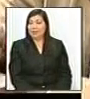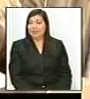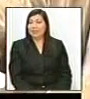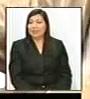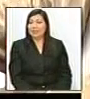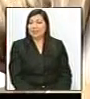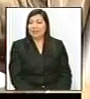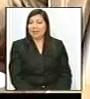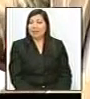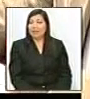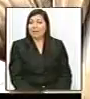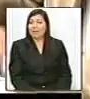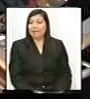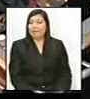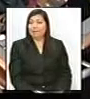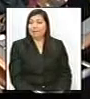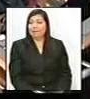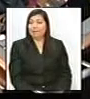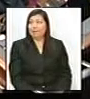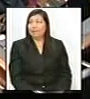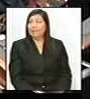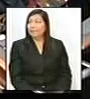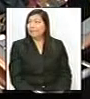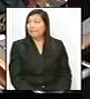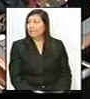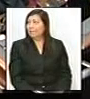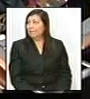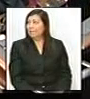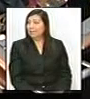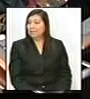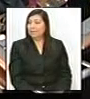Tiene el uso de la palabra congresista Lizana.